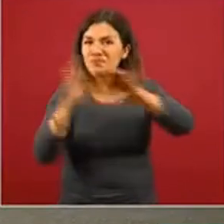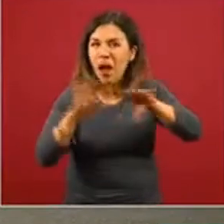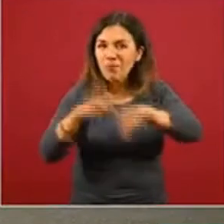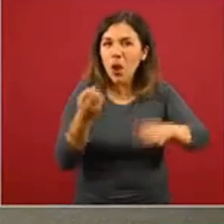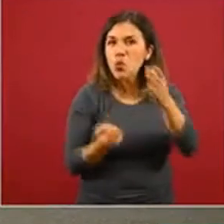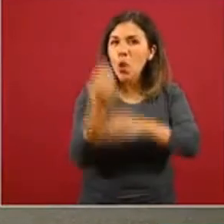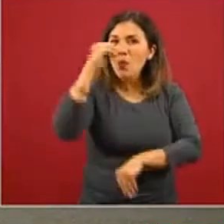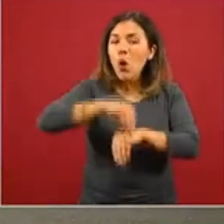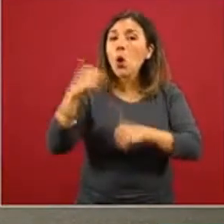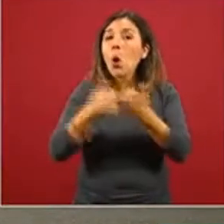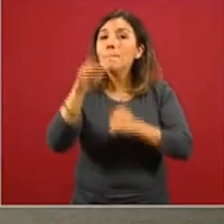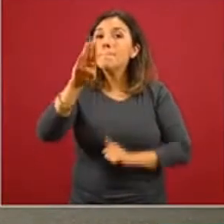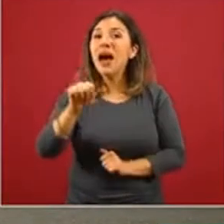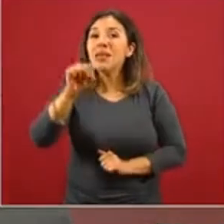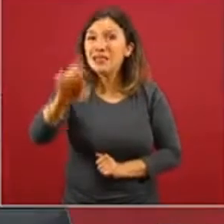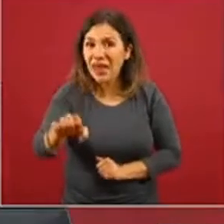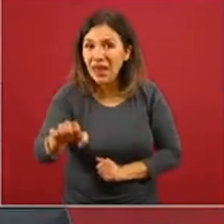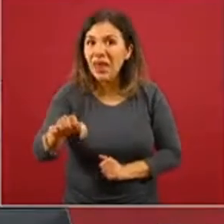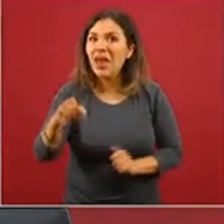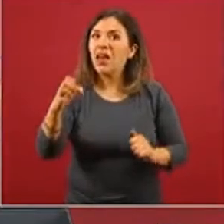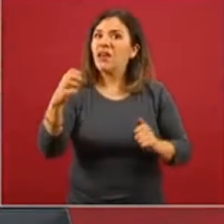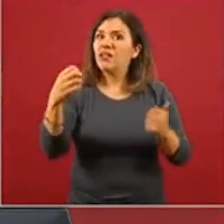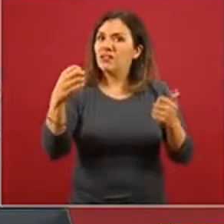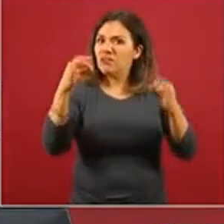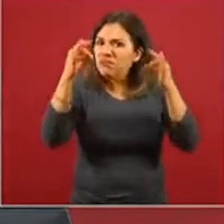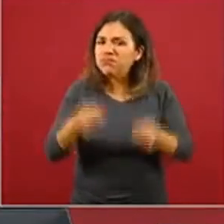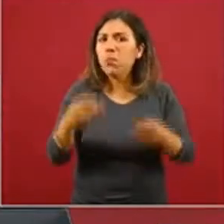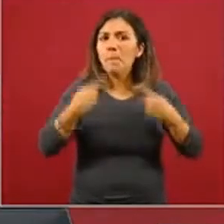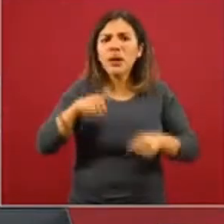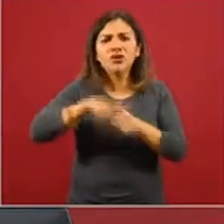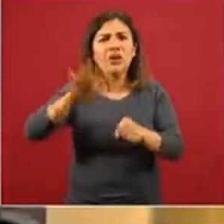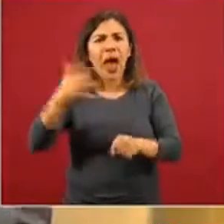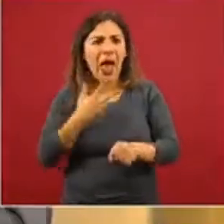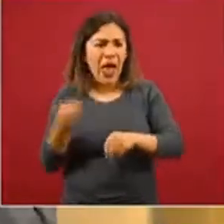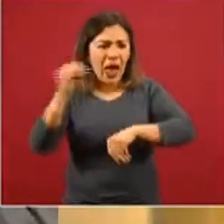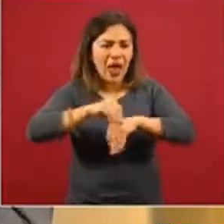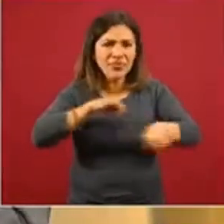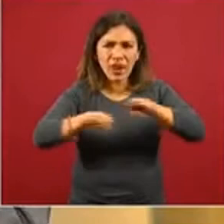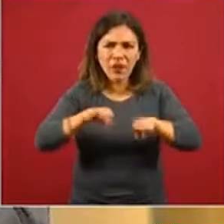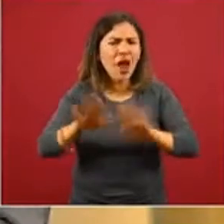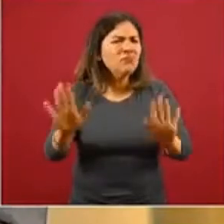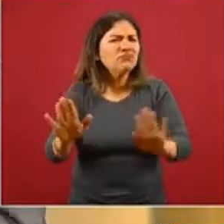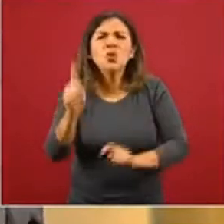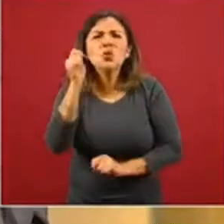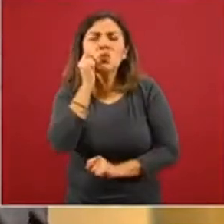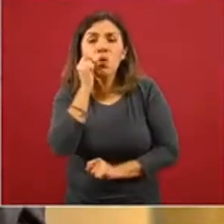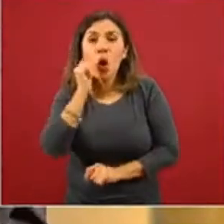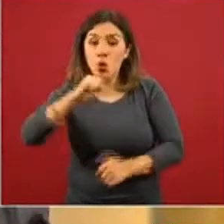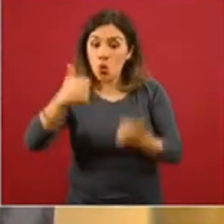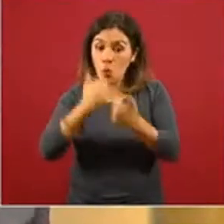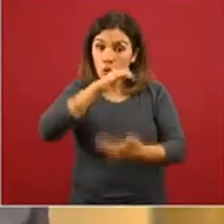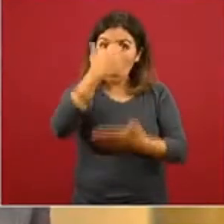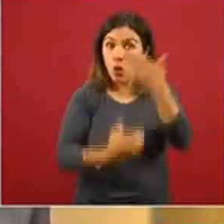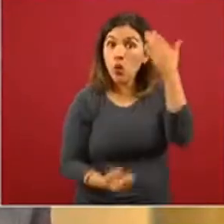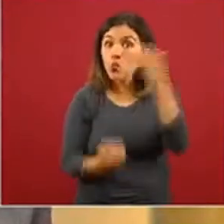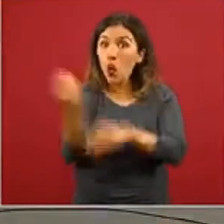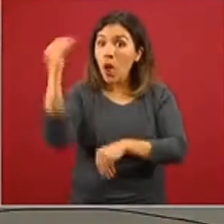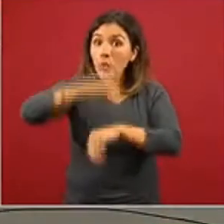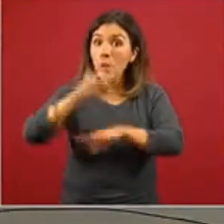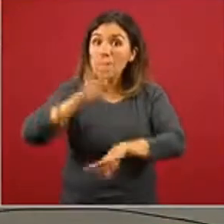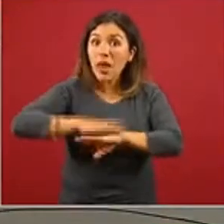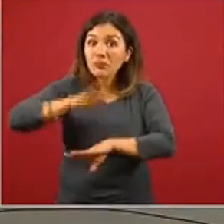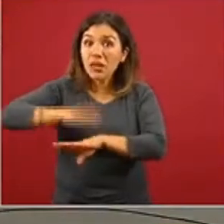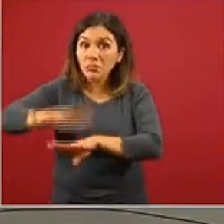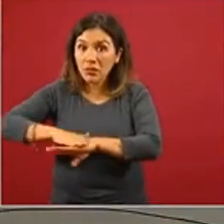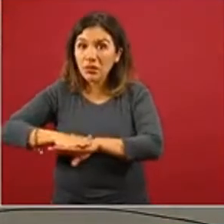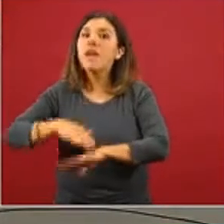100,000 basificaciones, regularizaciones, personal ya existente, independientemente de que se contratara nuevo personal.